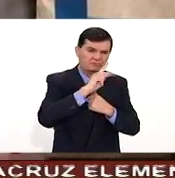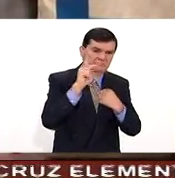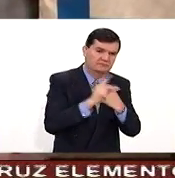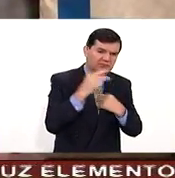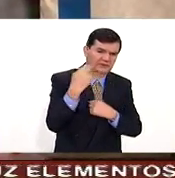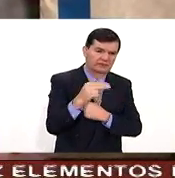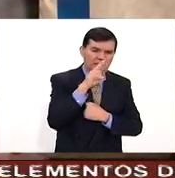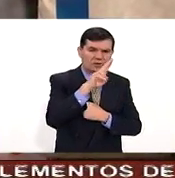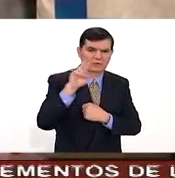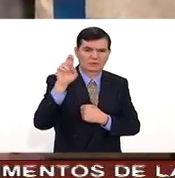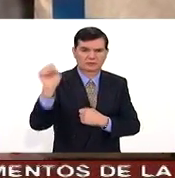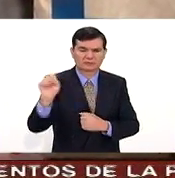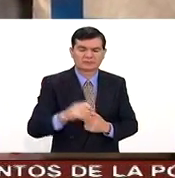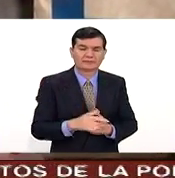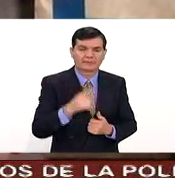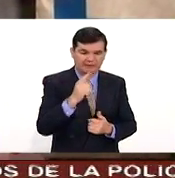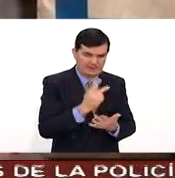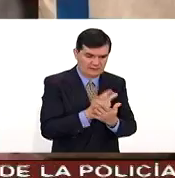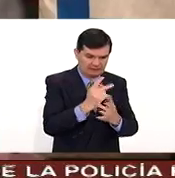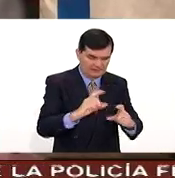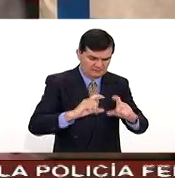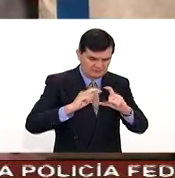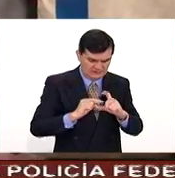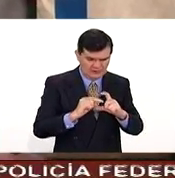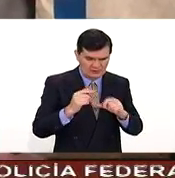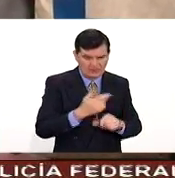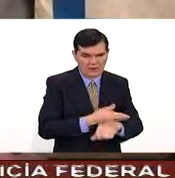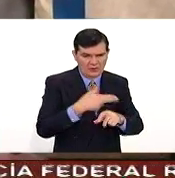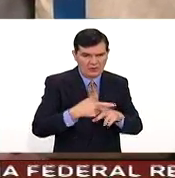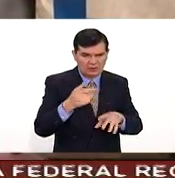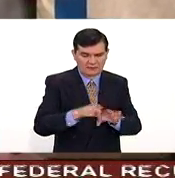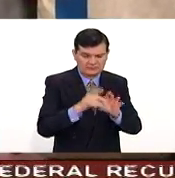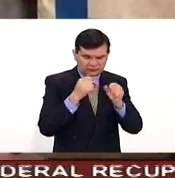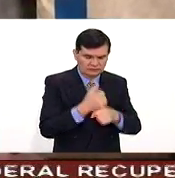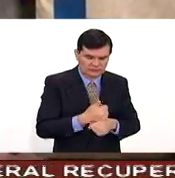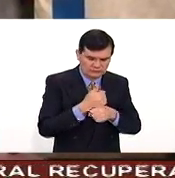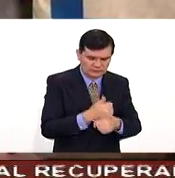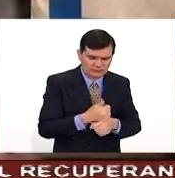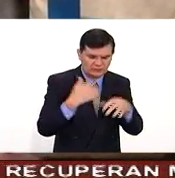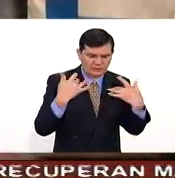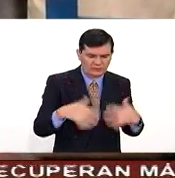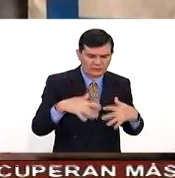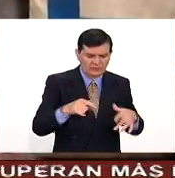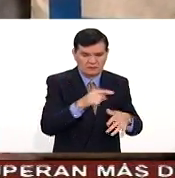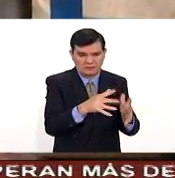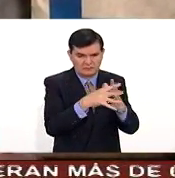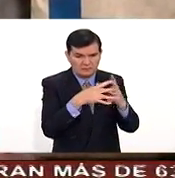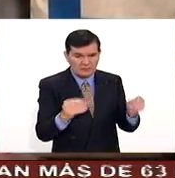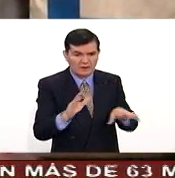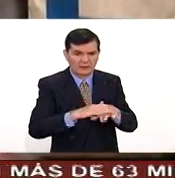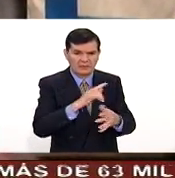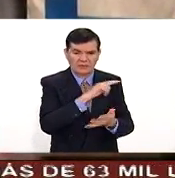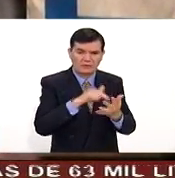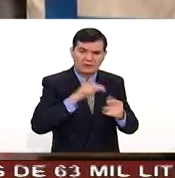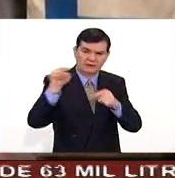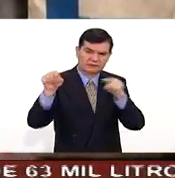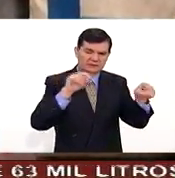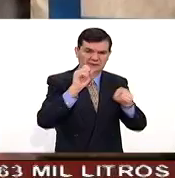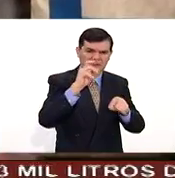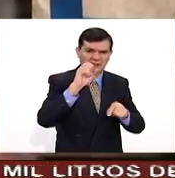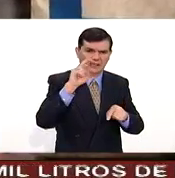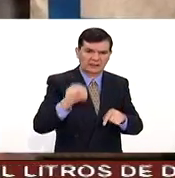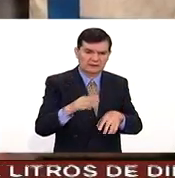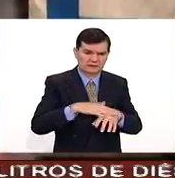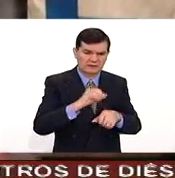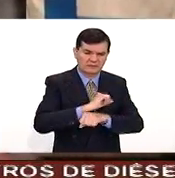llamado la URSS. Este premio honra su sufrimiento y su dolor. Desaparecieron en el olvido de los campos estalinistas, en las